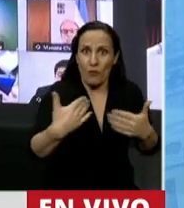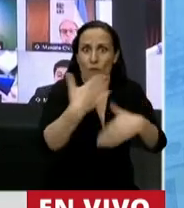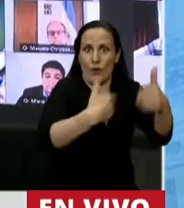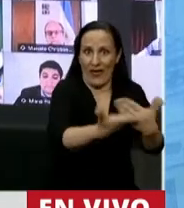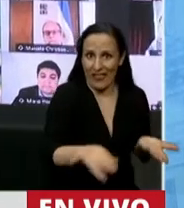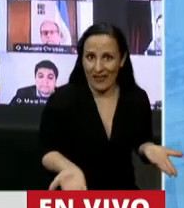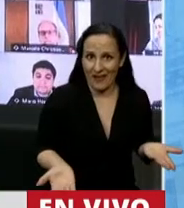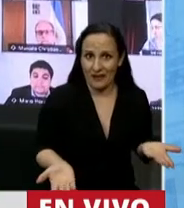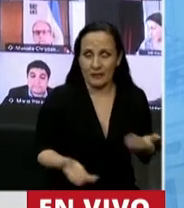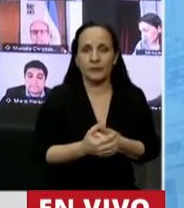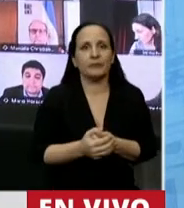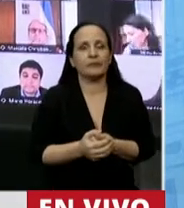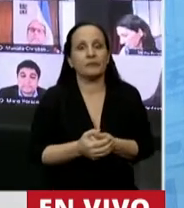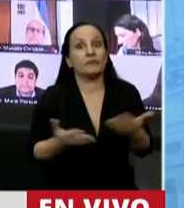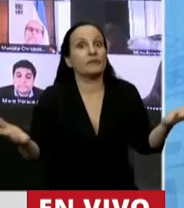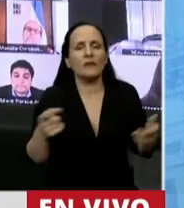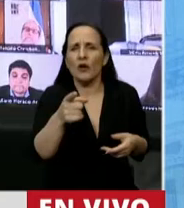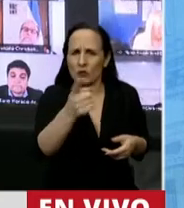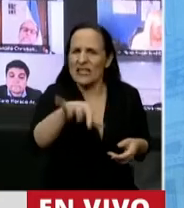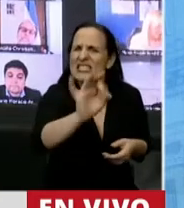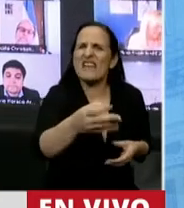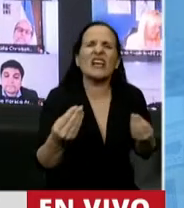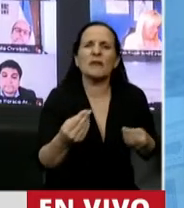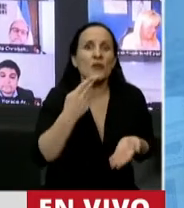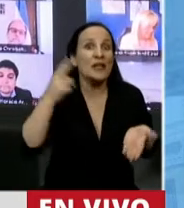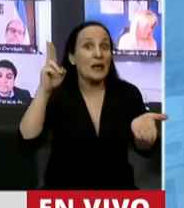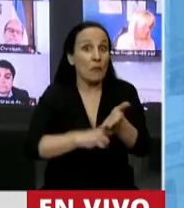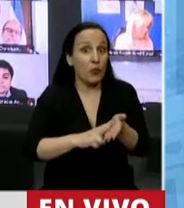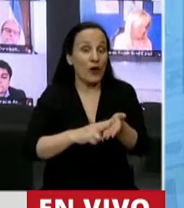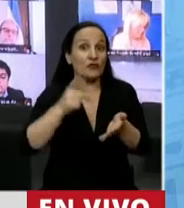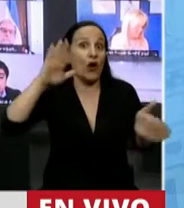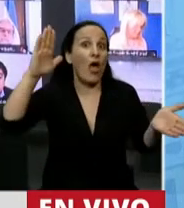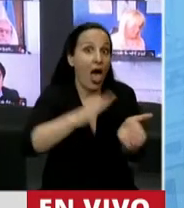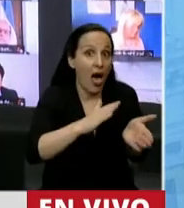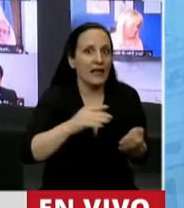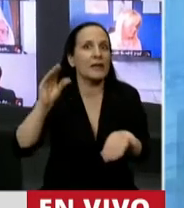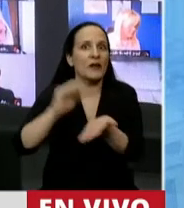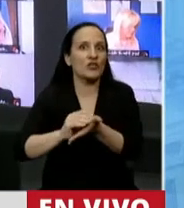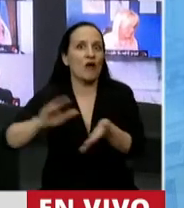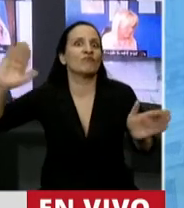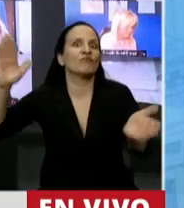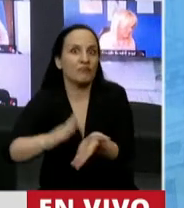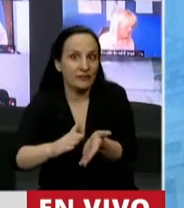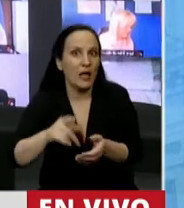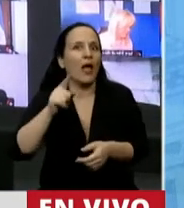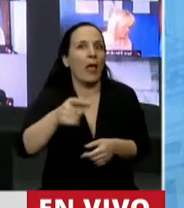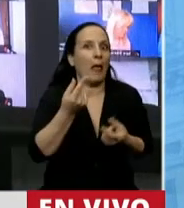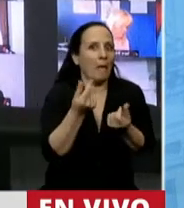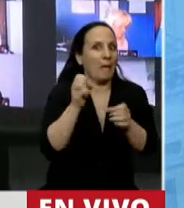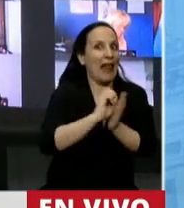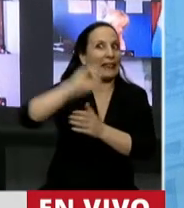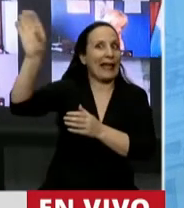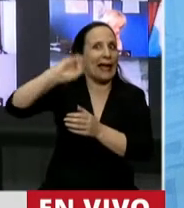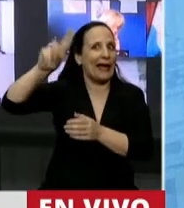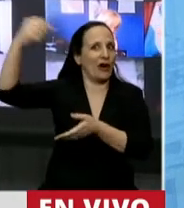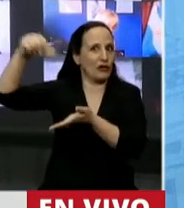Voy redondeando. Pero ¿saben qué sí pasó cuando se recortaron los impuestos a los ricos y cayó la inversión? Sufrimos la mayor fuga de capitales de nuestra historia.